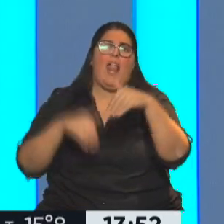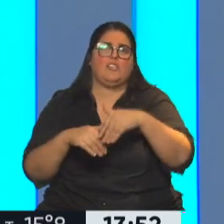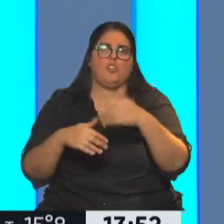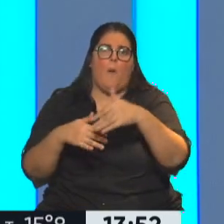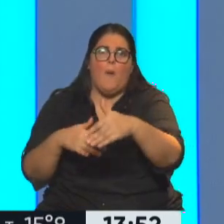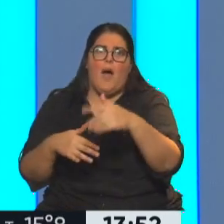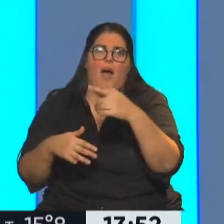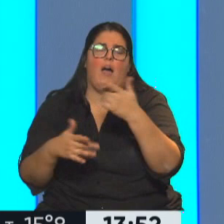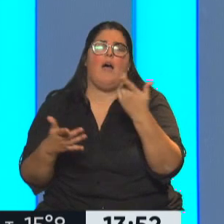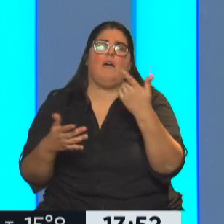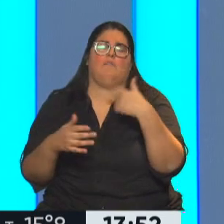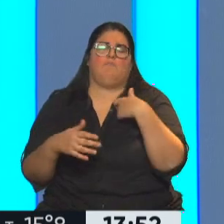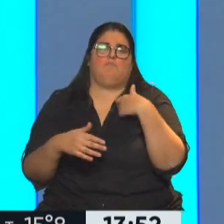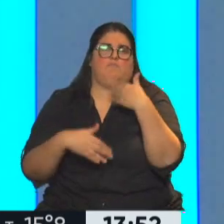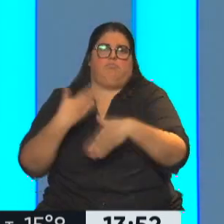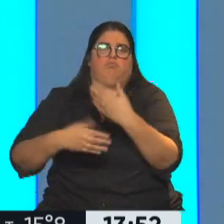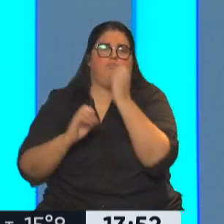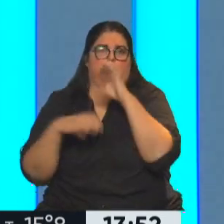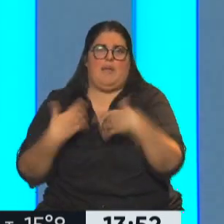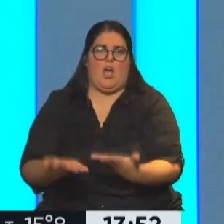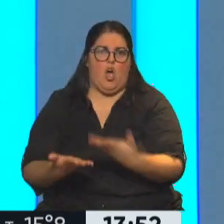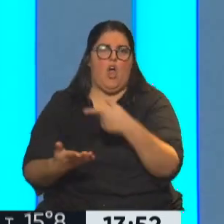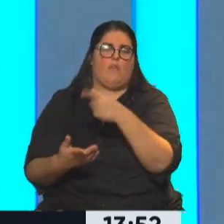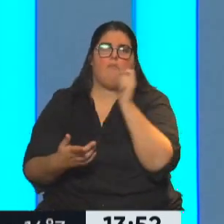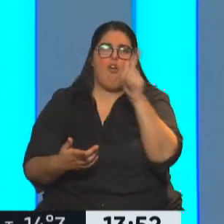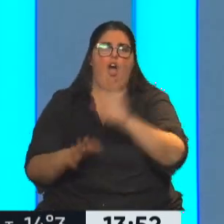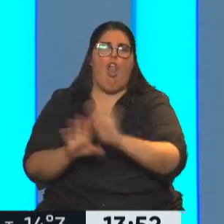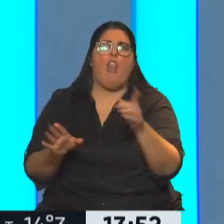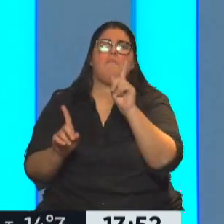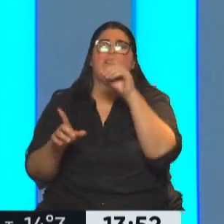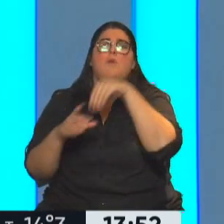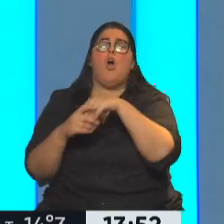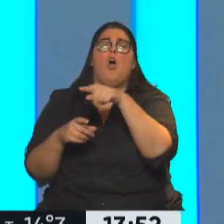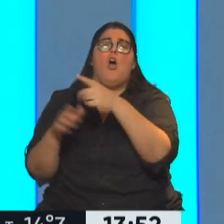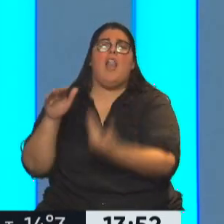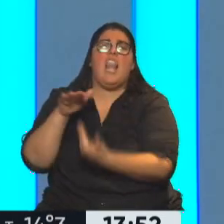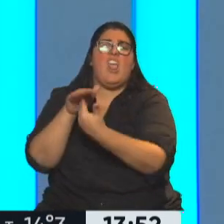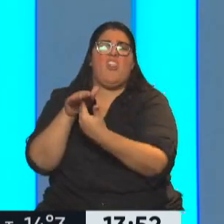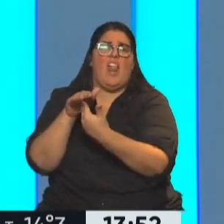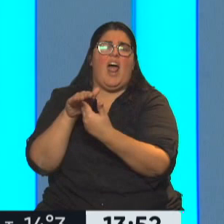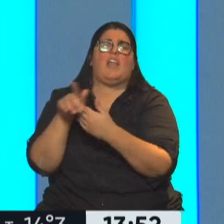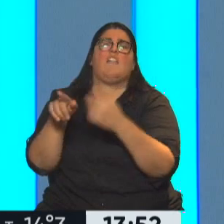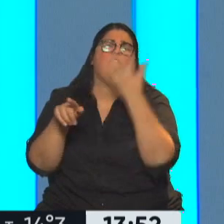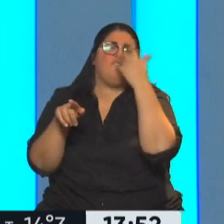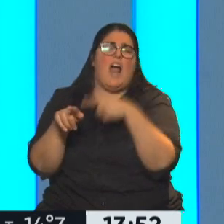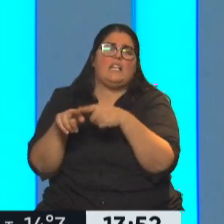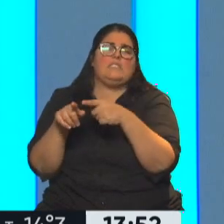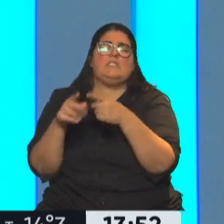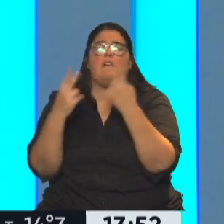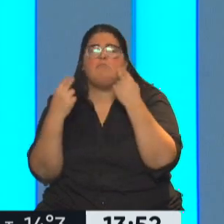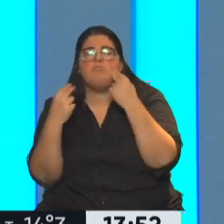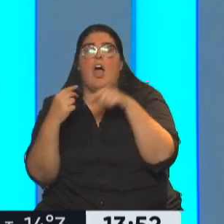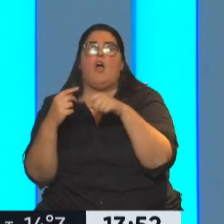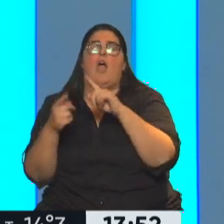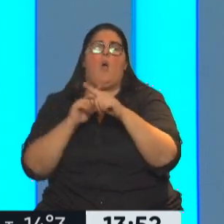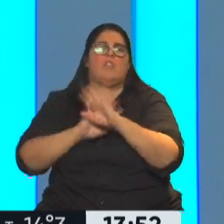elección presidencial, y que logró unificar dentro de su liderazgo de la Francia insumisa a los